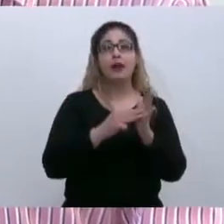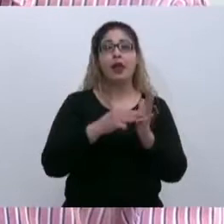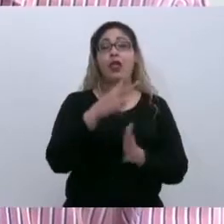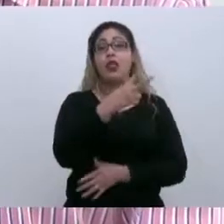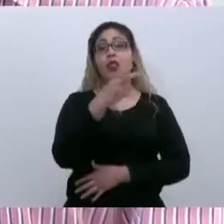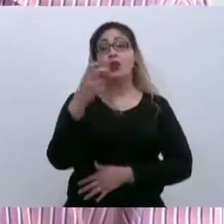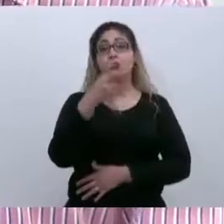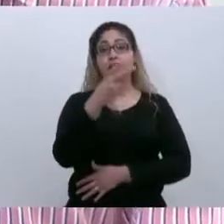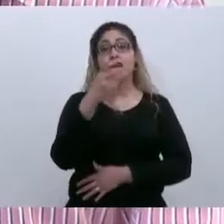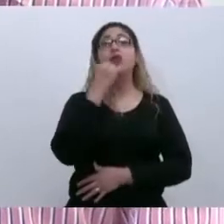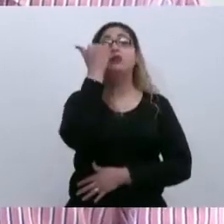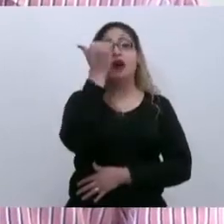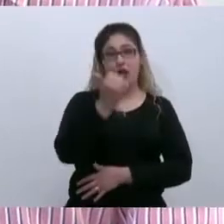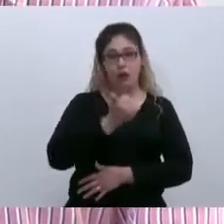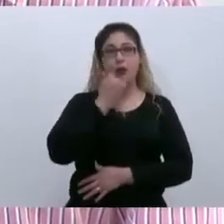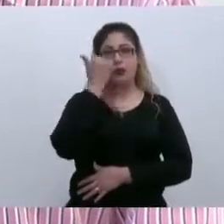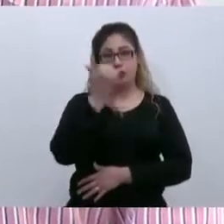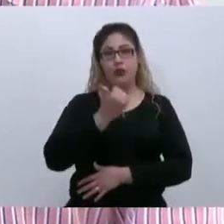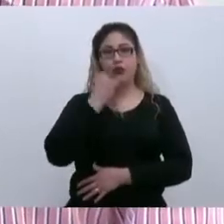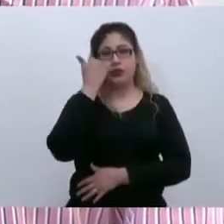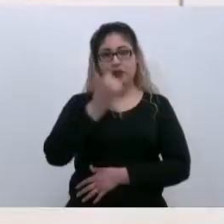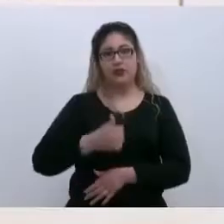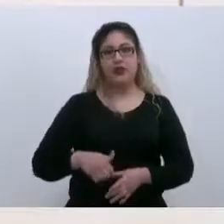5.224 jóvenes que trabajan